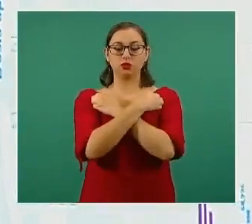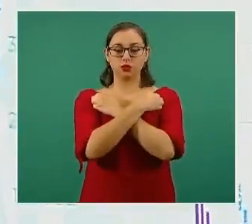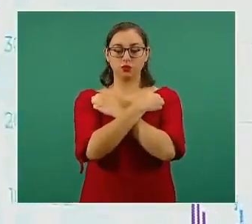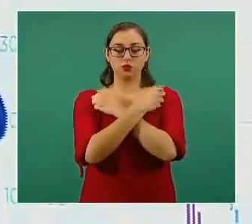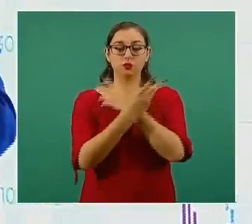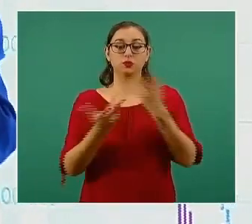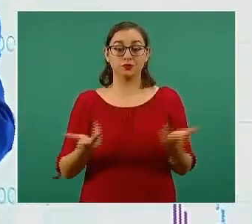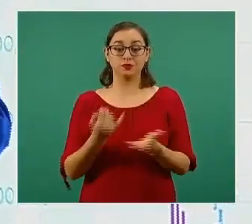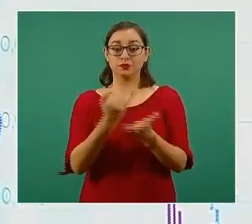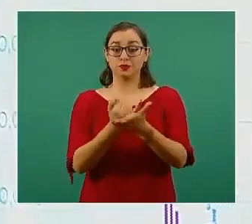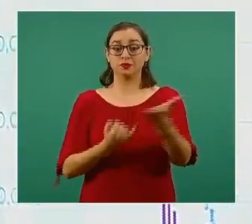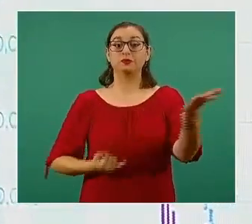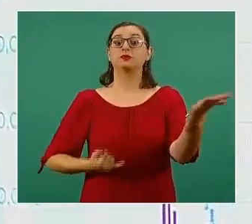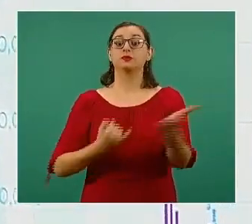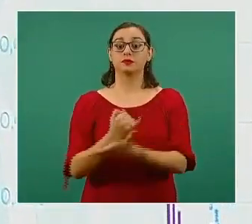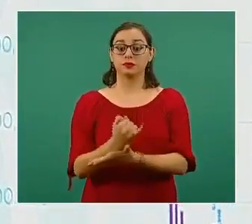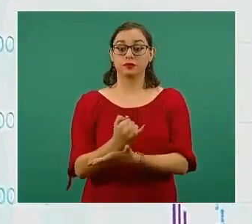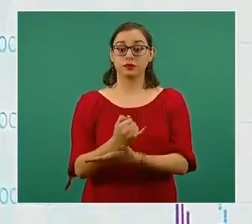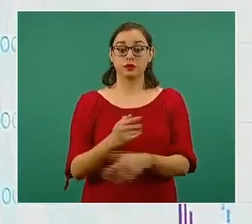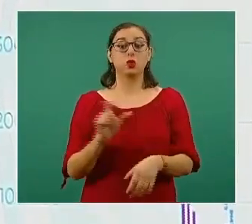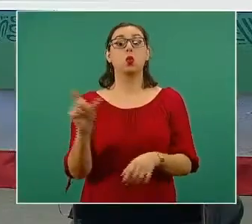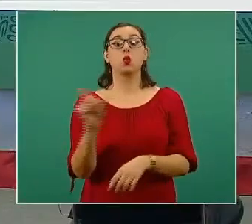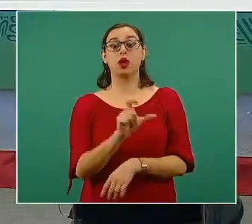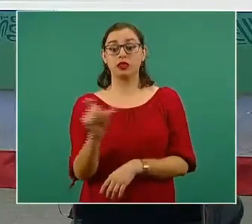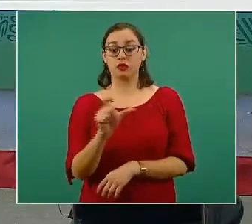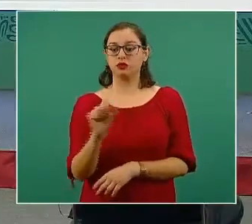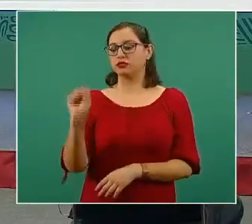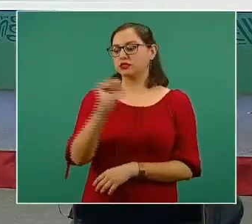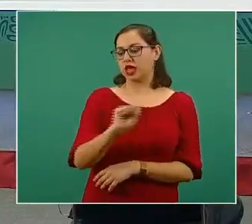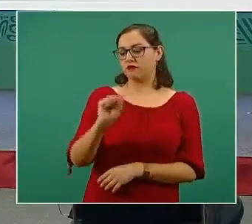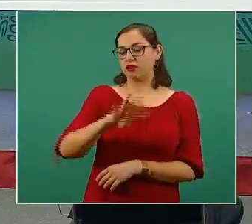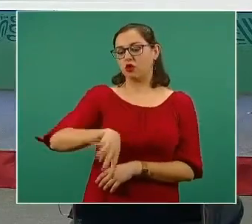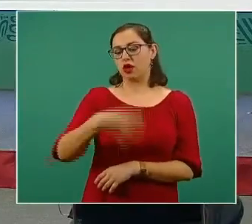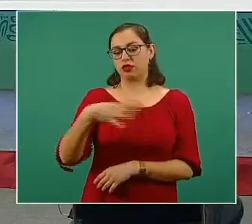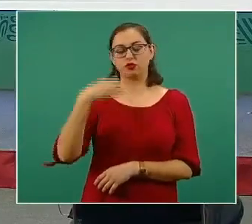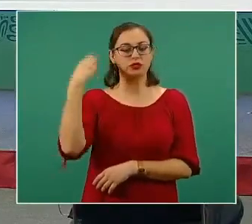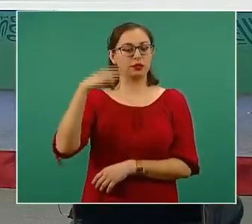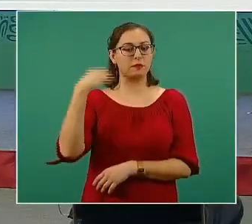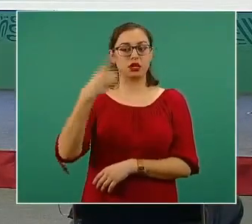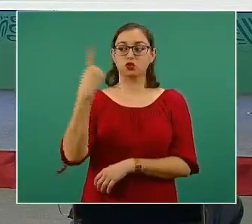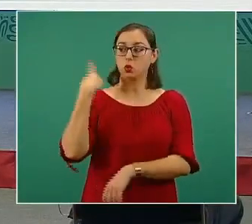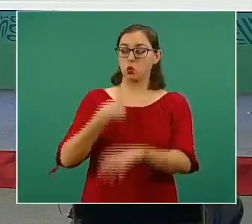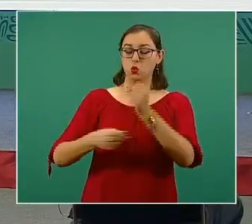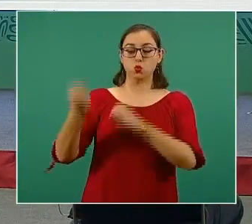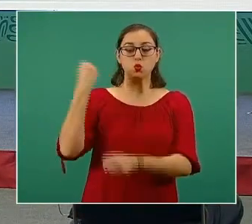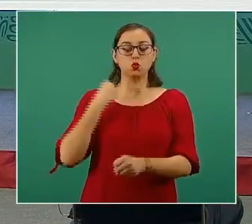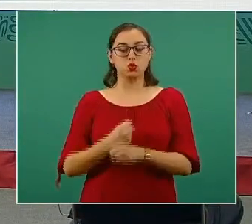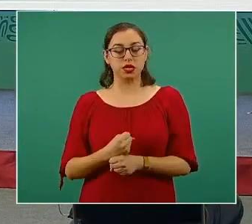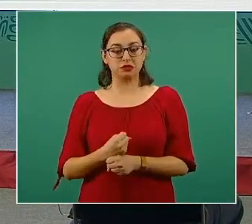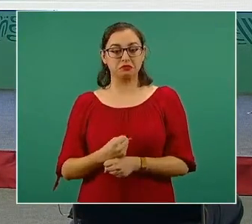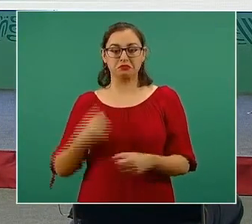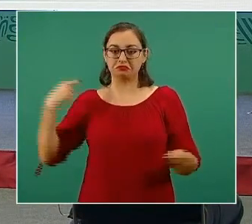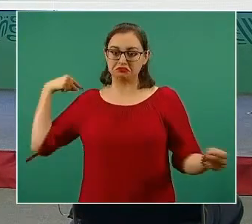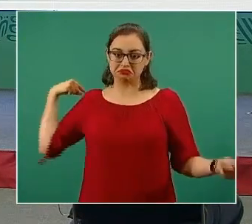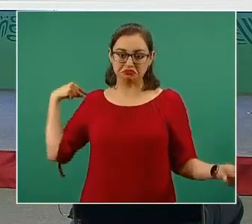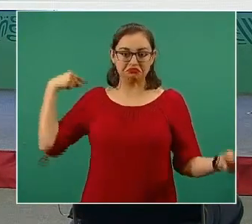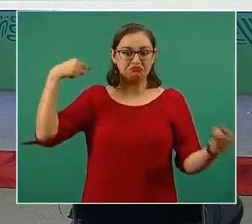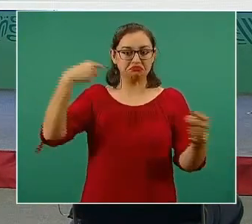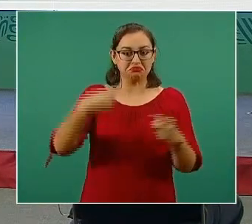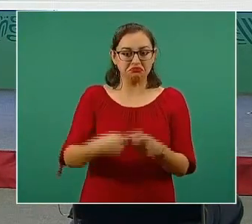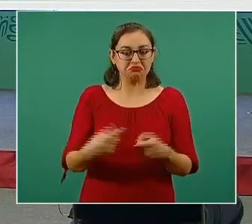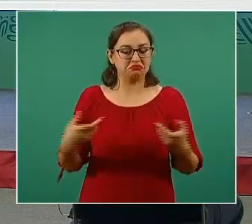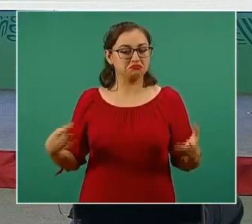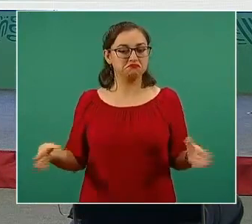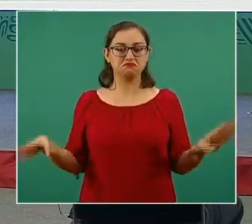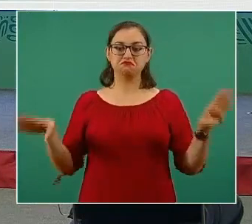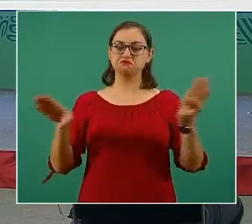lo decidimos desde el sábado 14 de marzo del año pasado. Y desde entonces ha permanecido cerrado